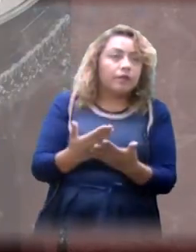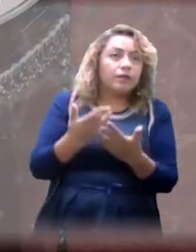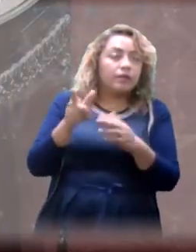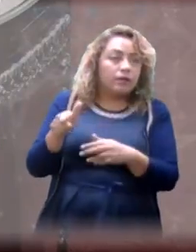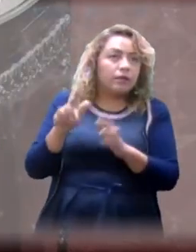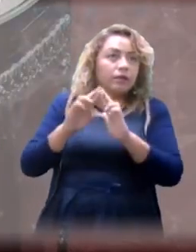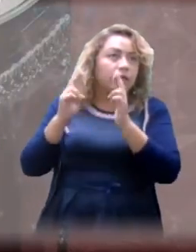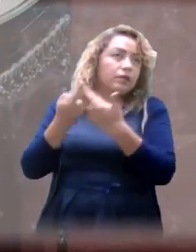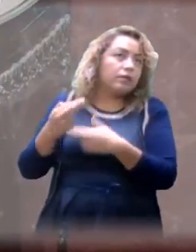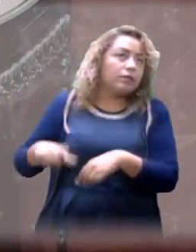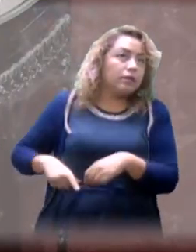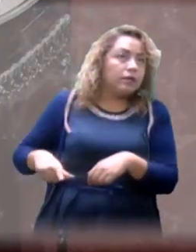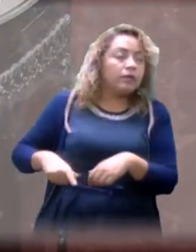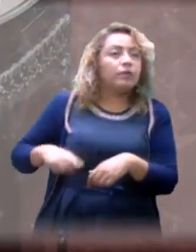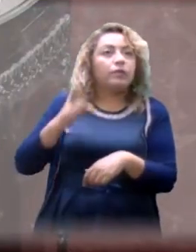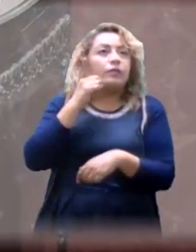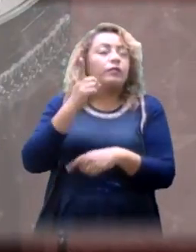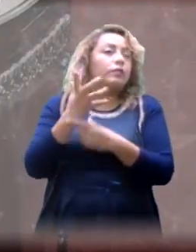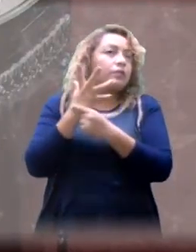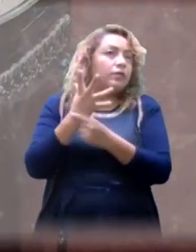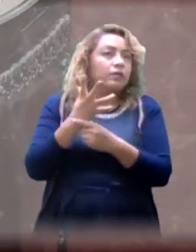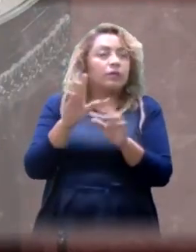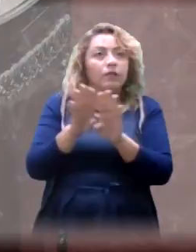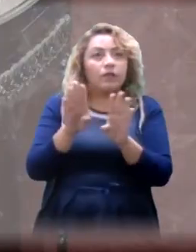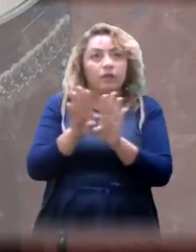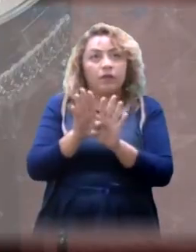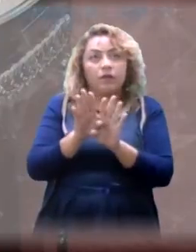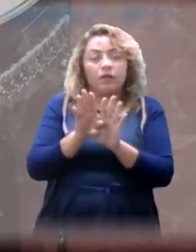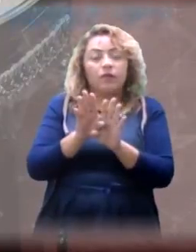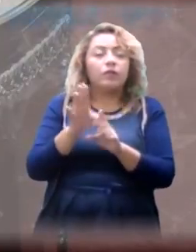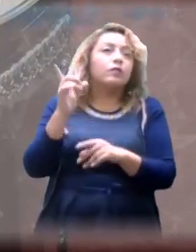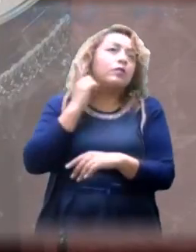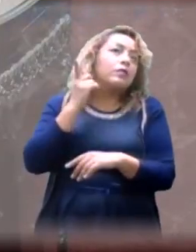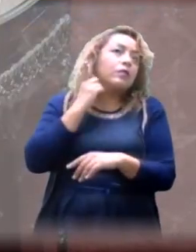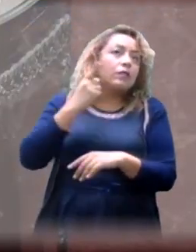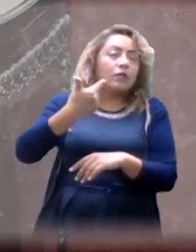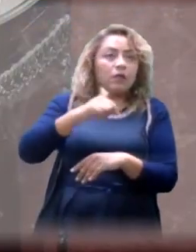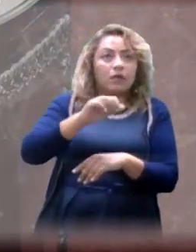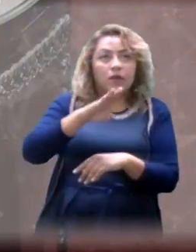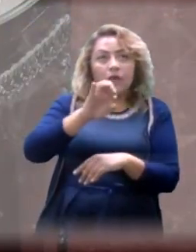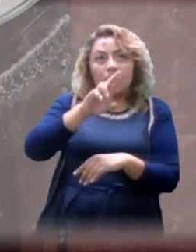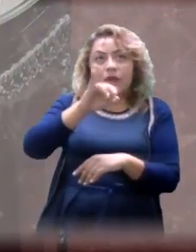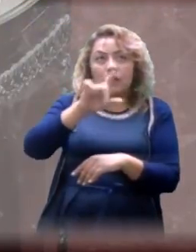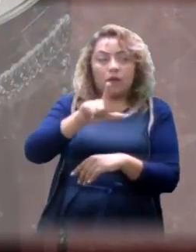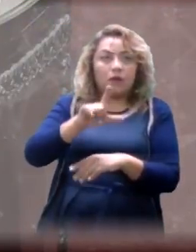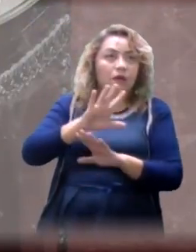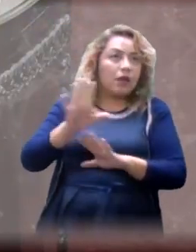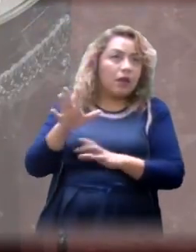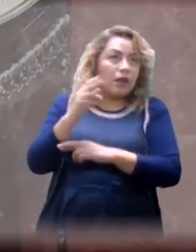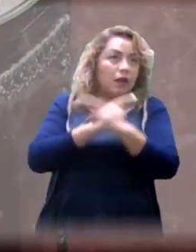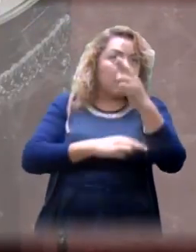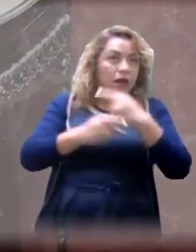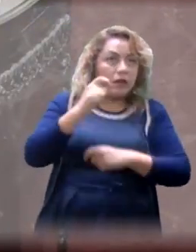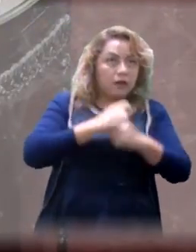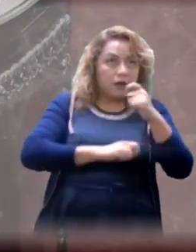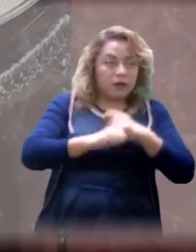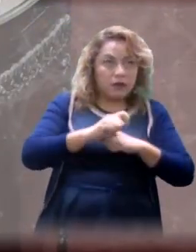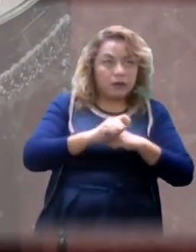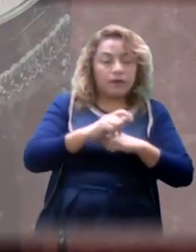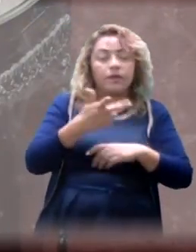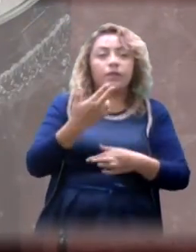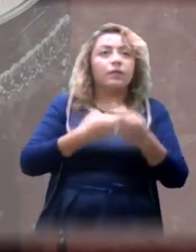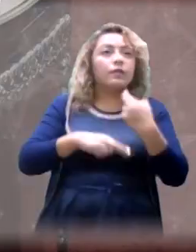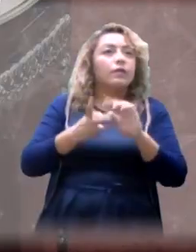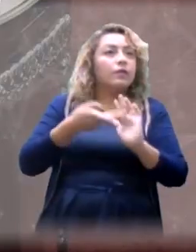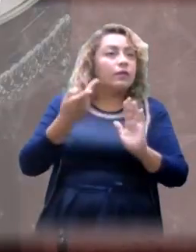Gobierno considera que toda vez que el diputado Daniel Andrade Surutusa se ha incorporado a sus actividades